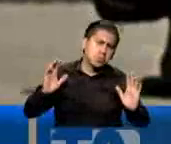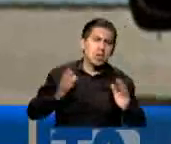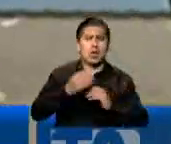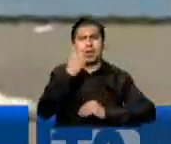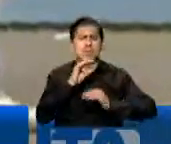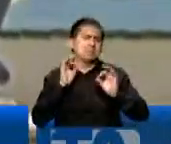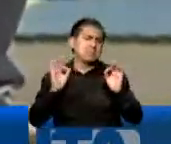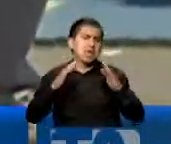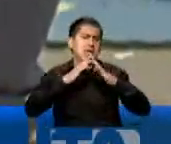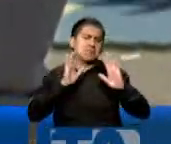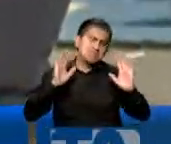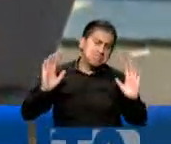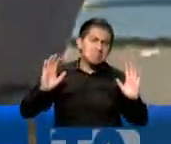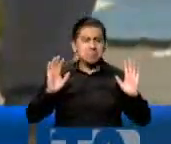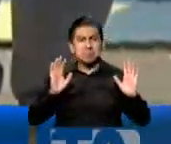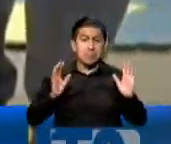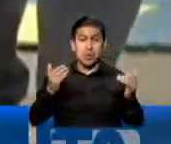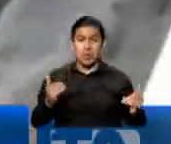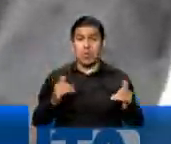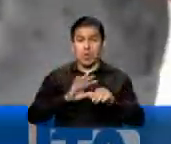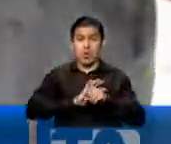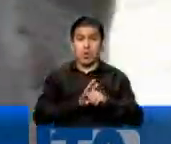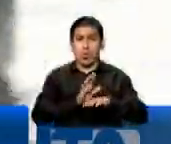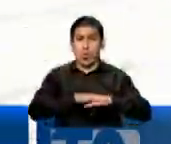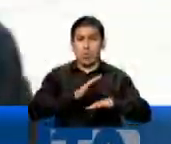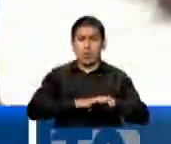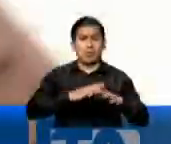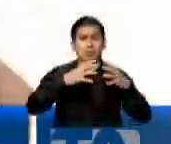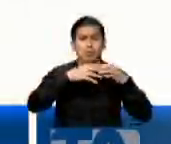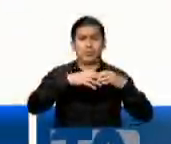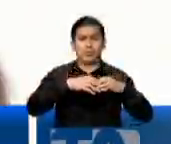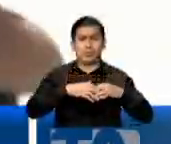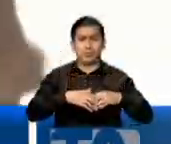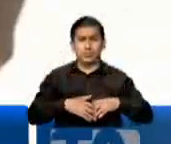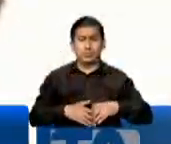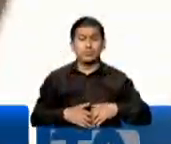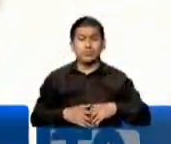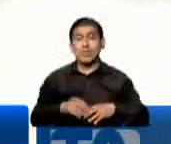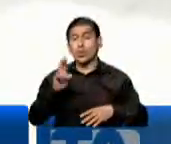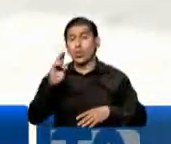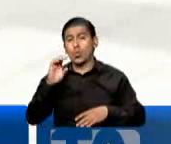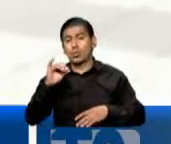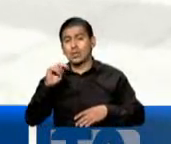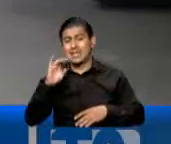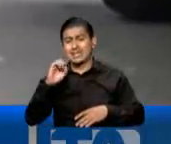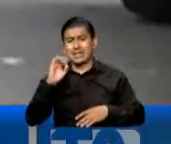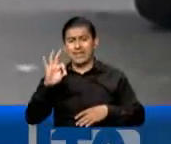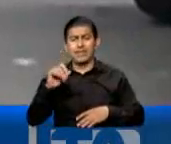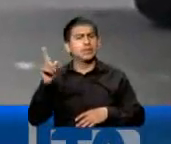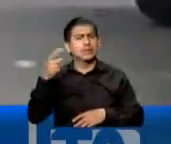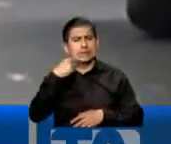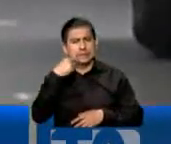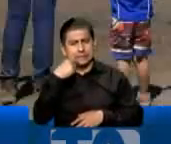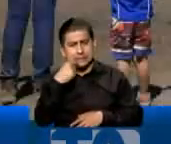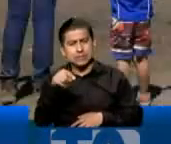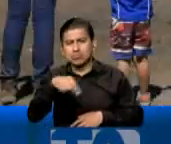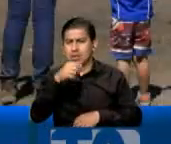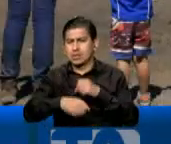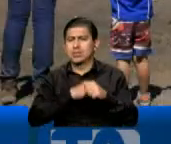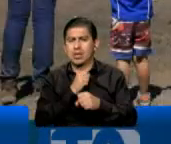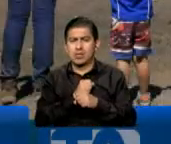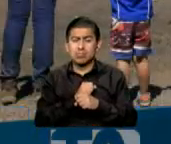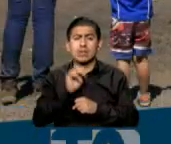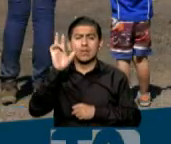alimentación y vivienda. Un estudio publicado por el Fondo de las Naciones Unidas para la Infancia, UNICEF, calcula que para finales de este